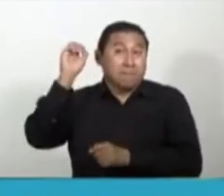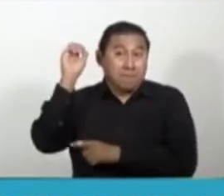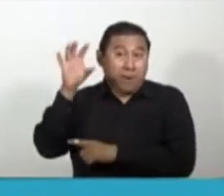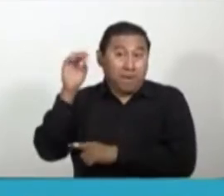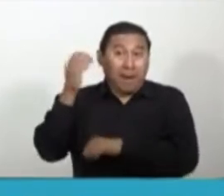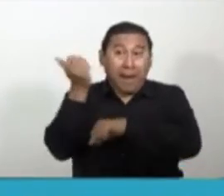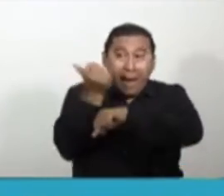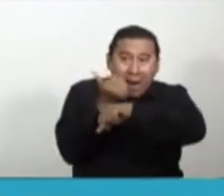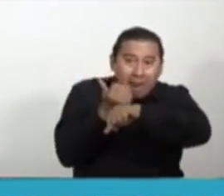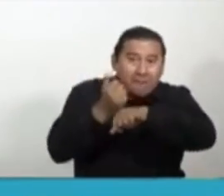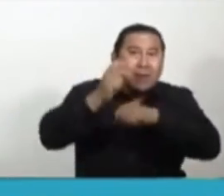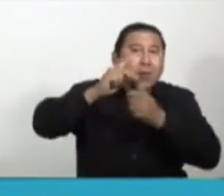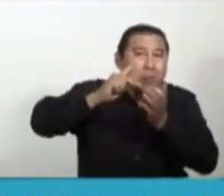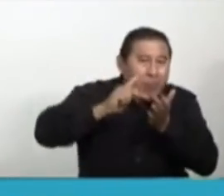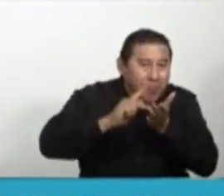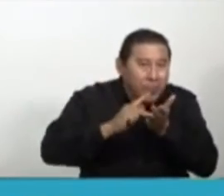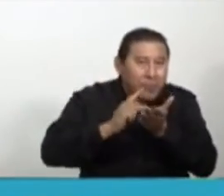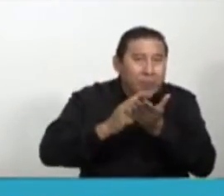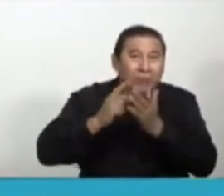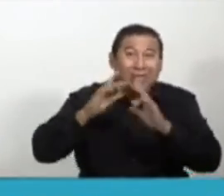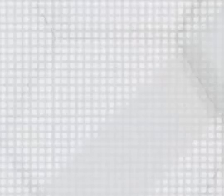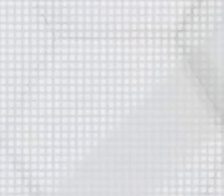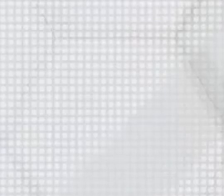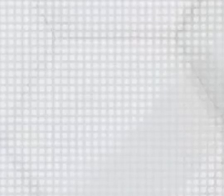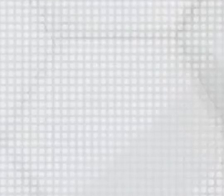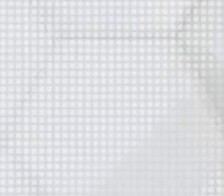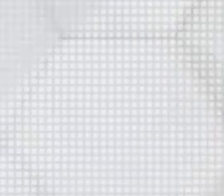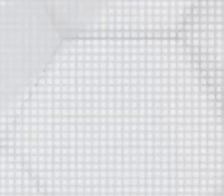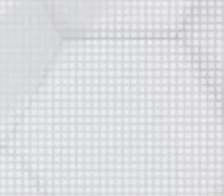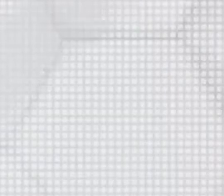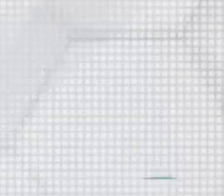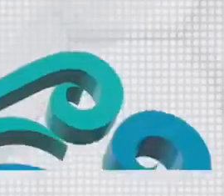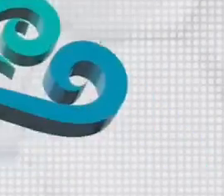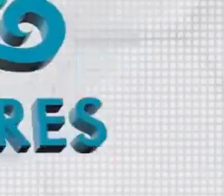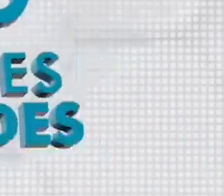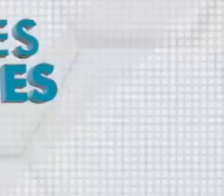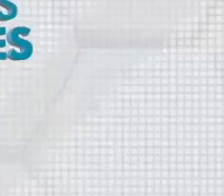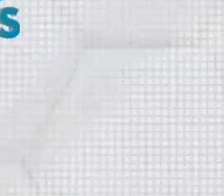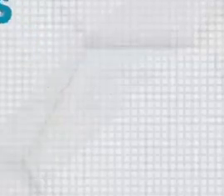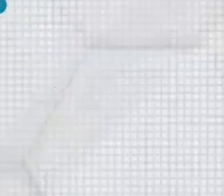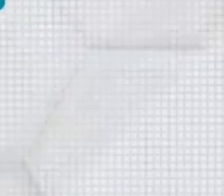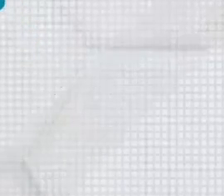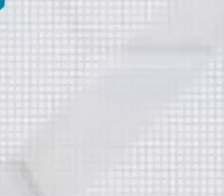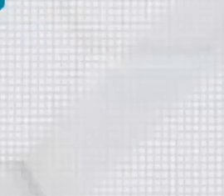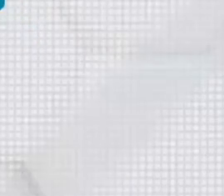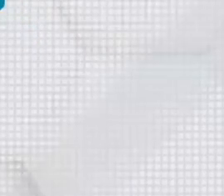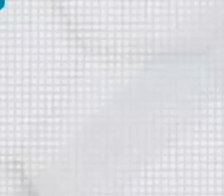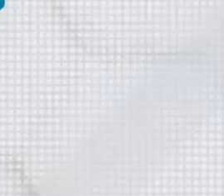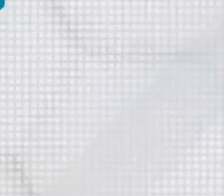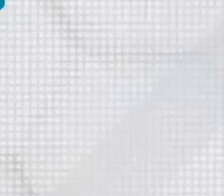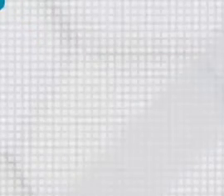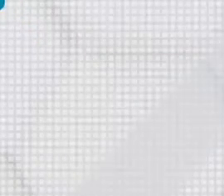de vuelta en todo el estado. Juntos saldremos adelante.